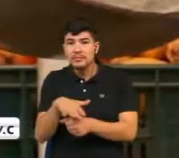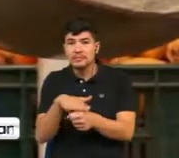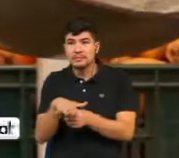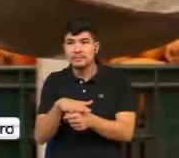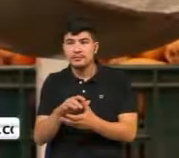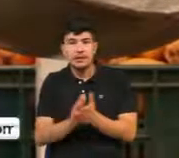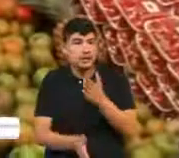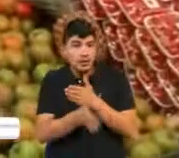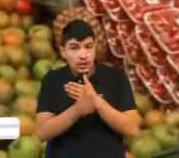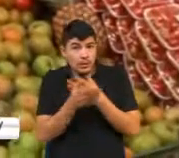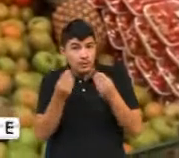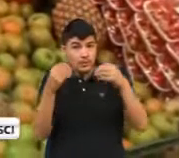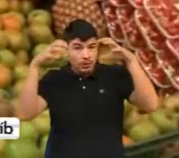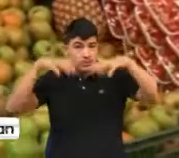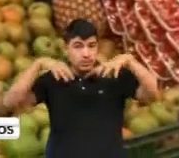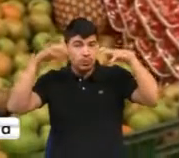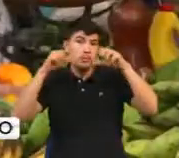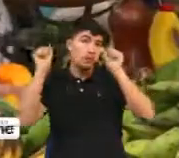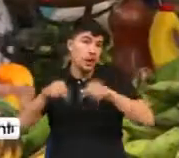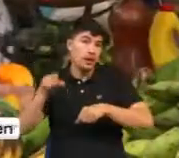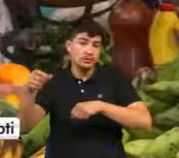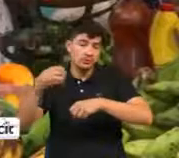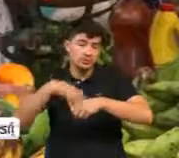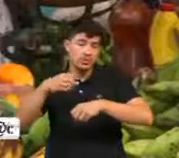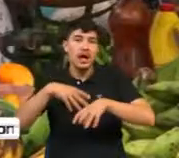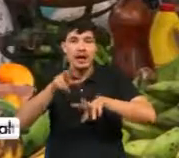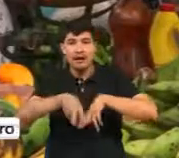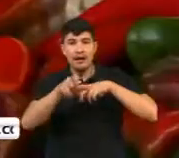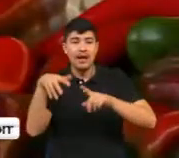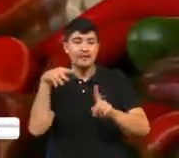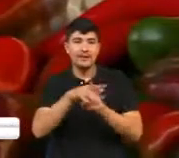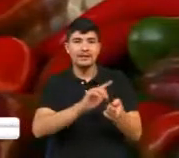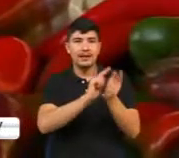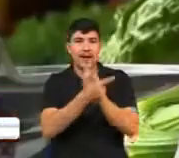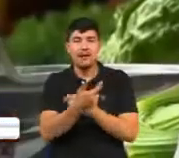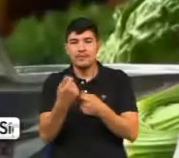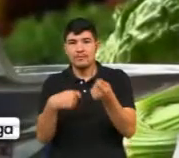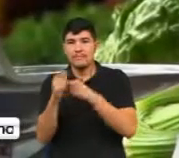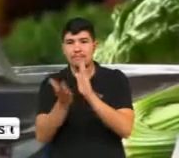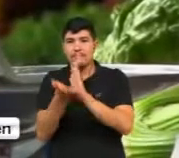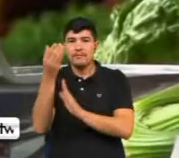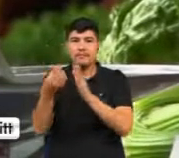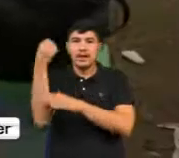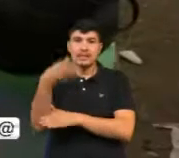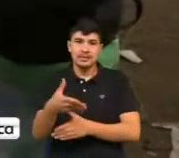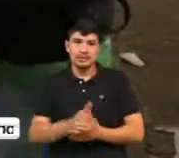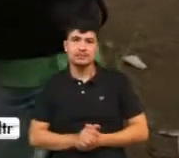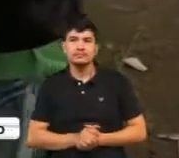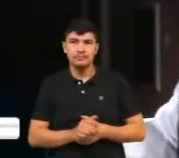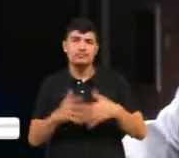continuar la intensidad de las lluvias es posible que algunas cosechas se afecten y modifiquen el precio de venta tradicional podrían ser